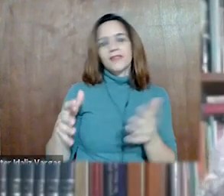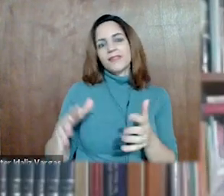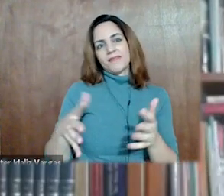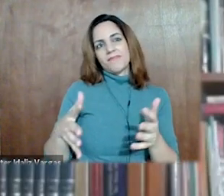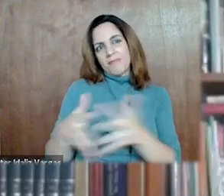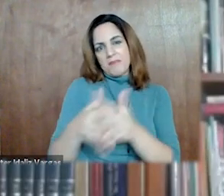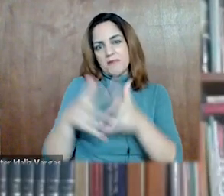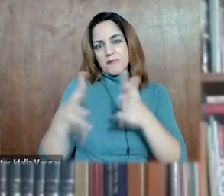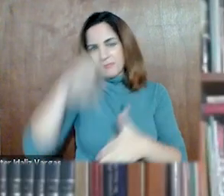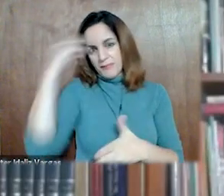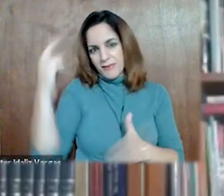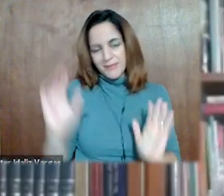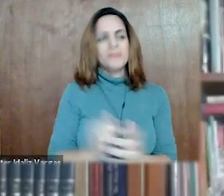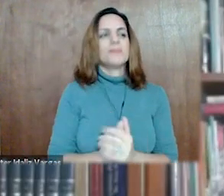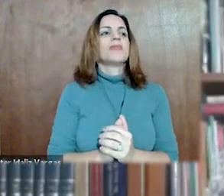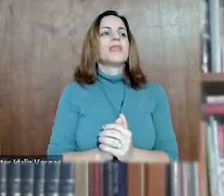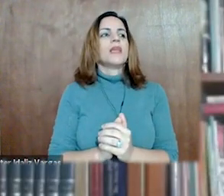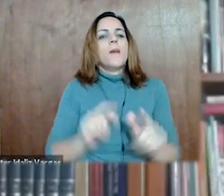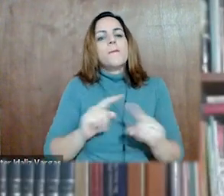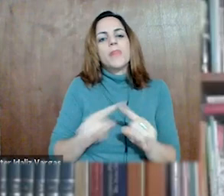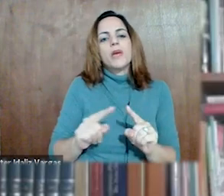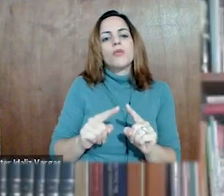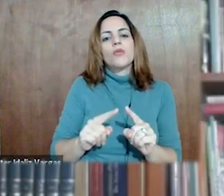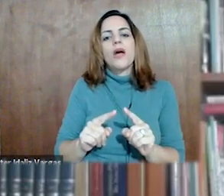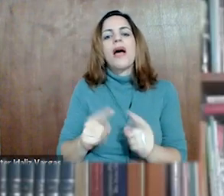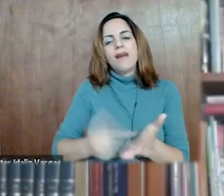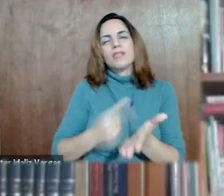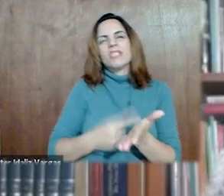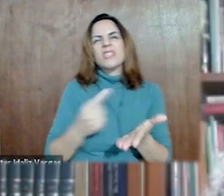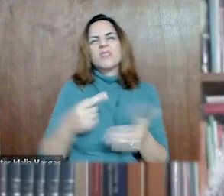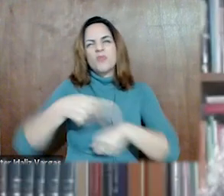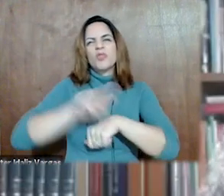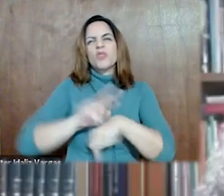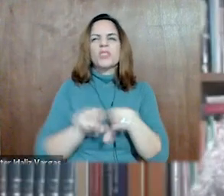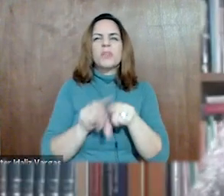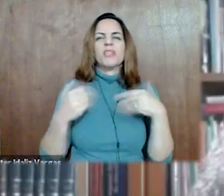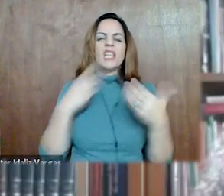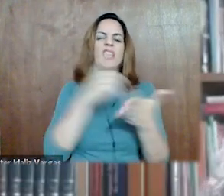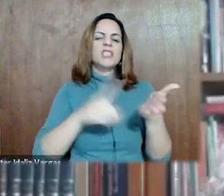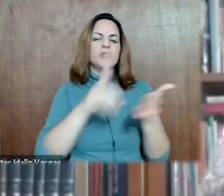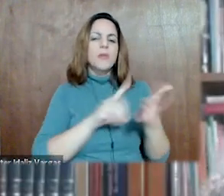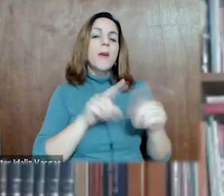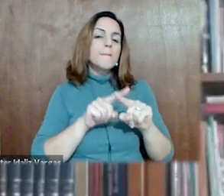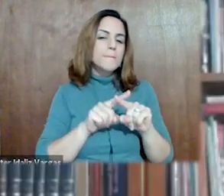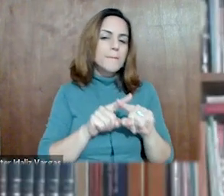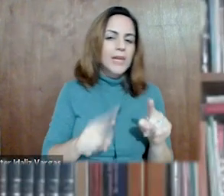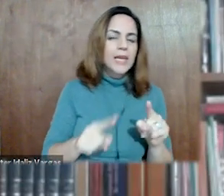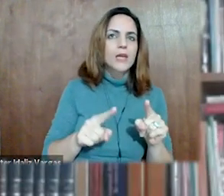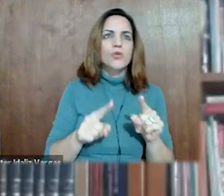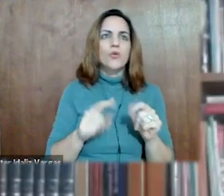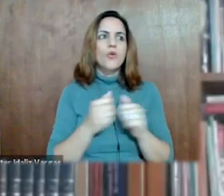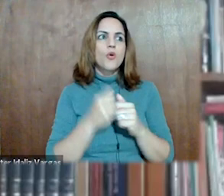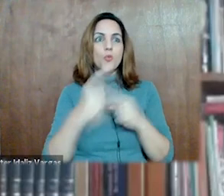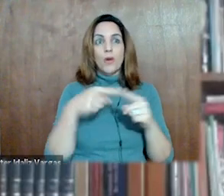entendí, y no es porque Puerto Rico no hay racismo, porque sí que lo hay bastante, pero el racismo de mirarte